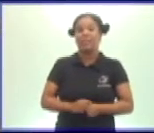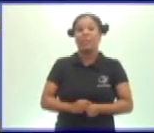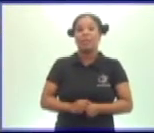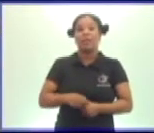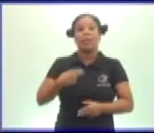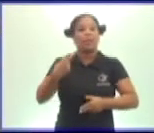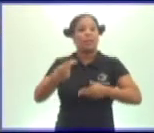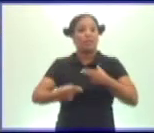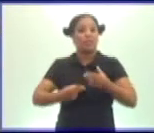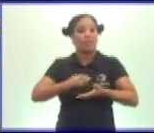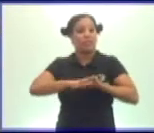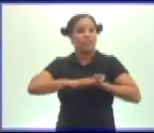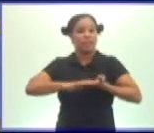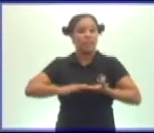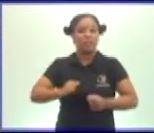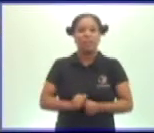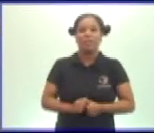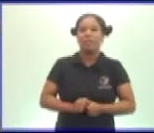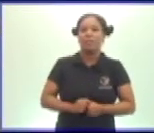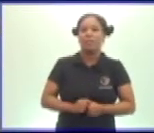que permite que